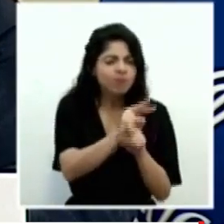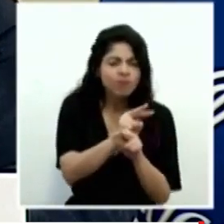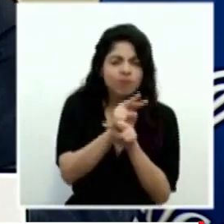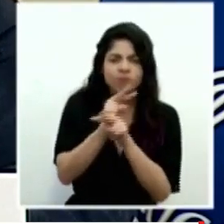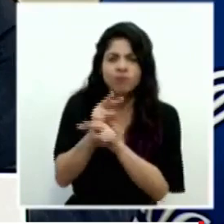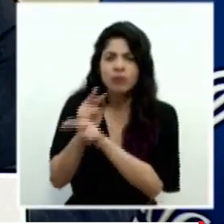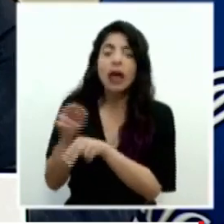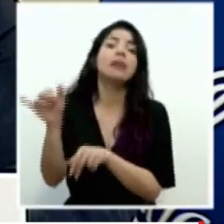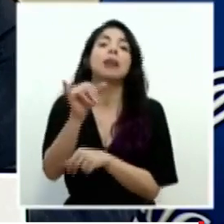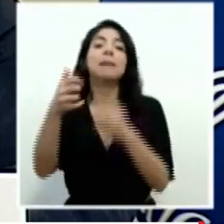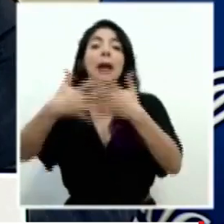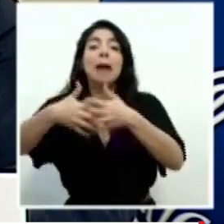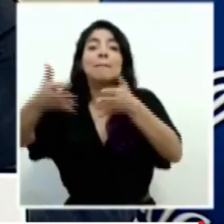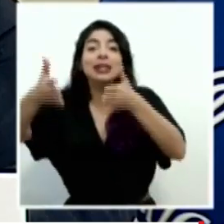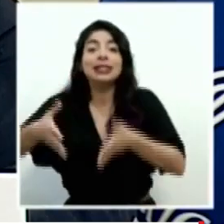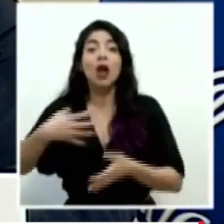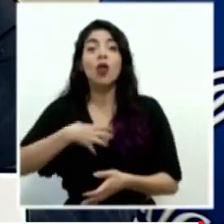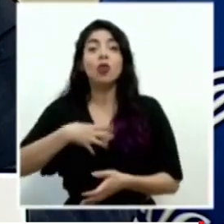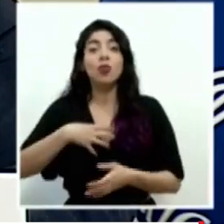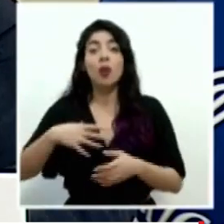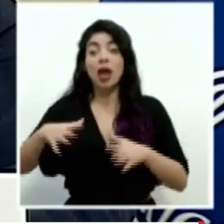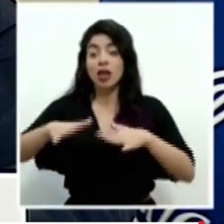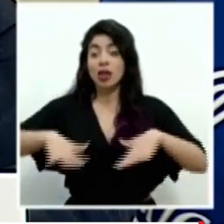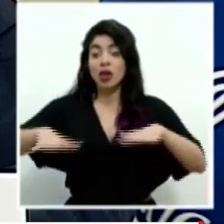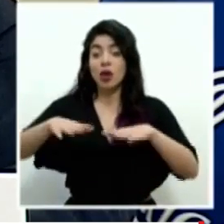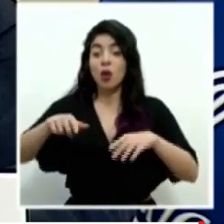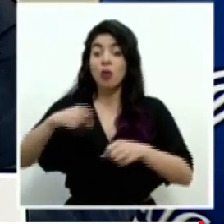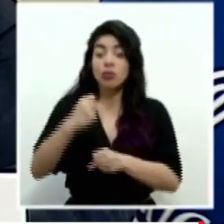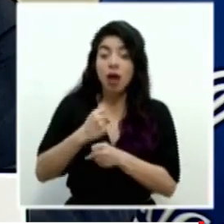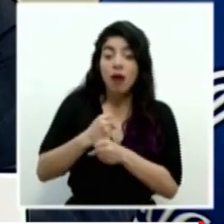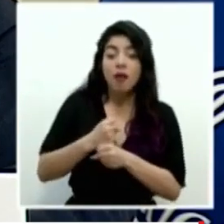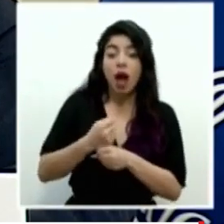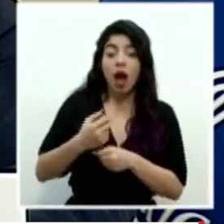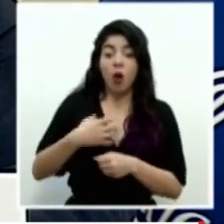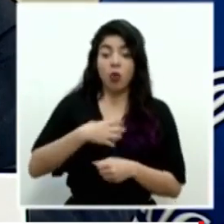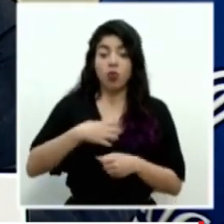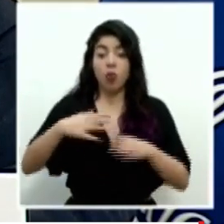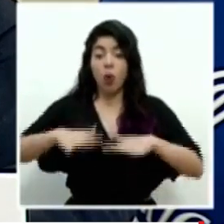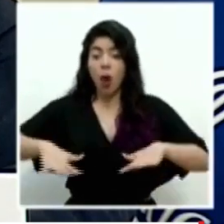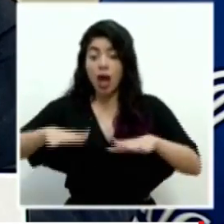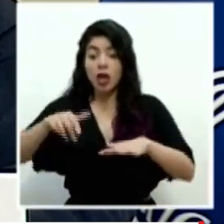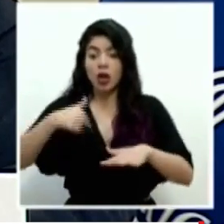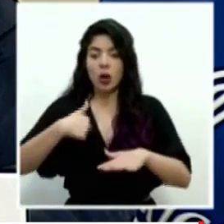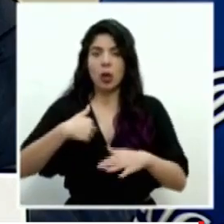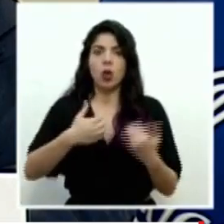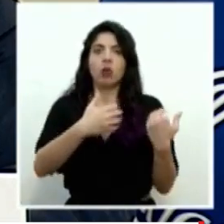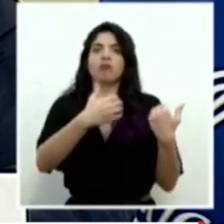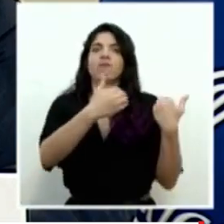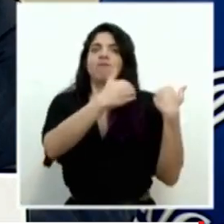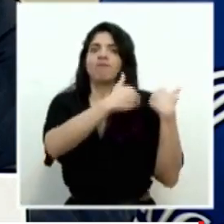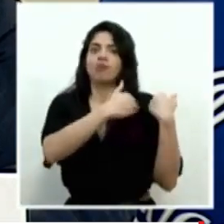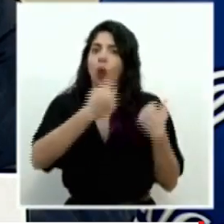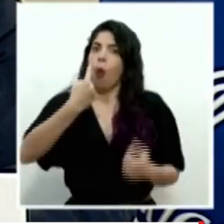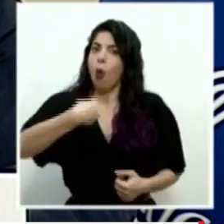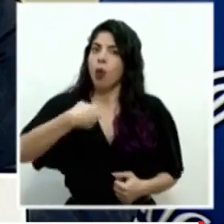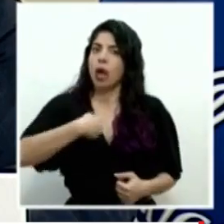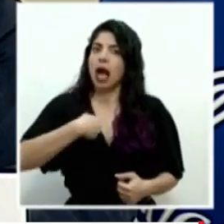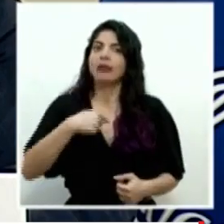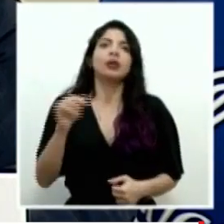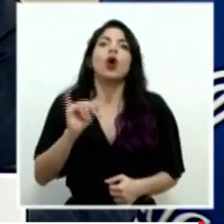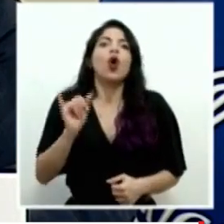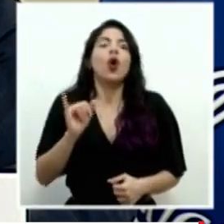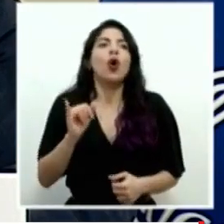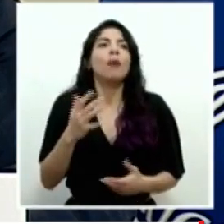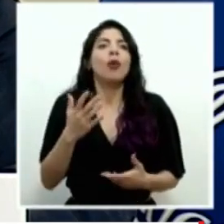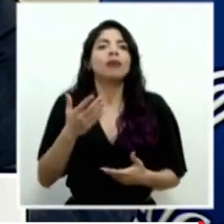diferentes empresarios, dueños de los lugares en donde se hacen actividades humanas de trabajo o diferente índole, que tienen esa obligación, esa casi que